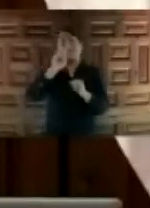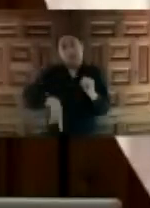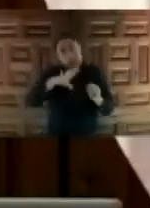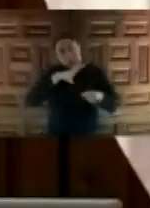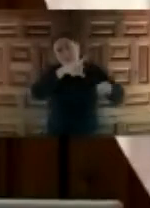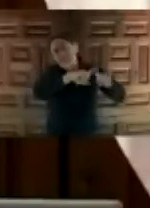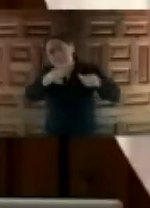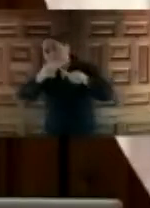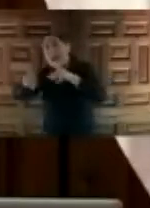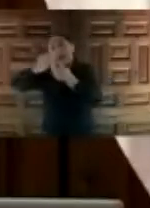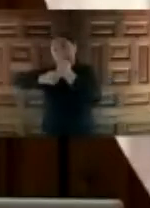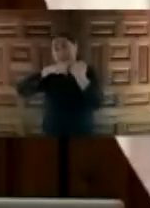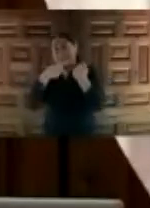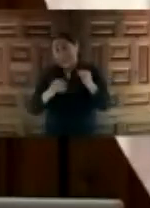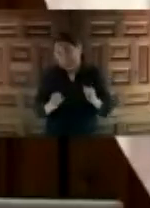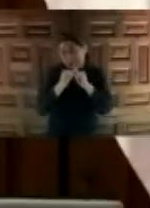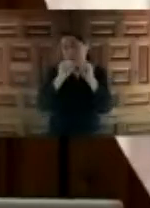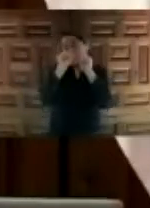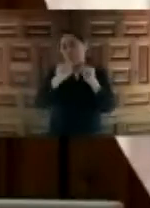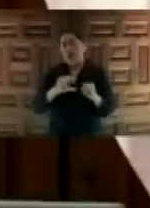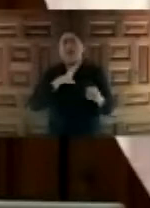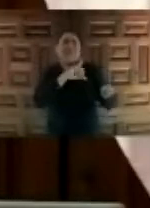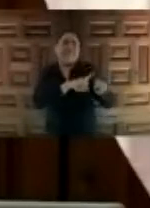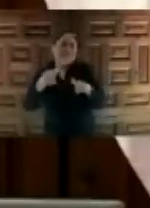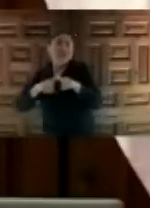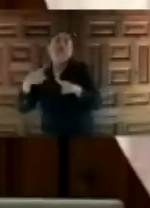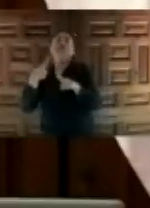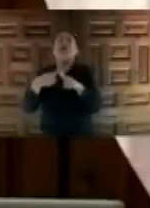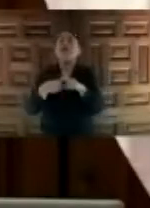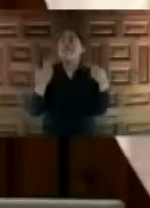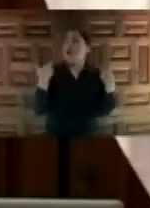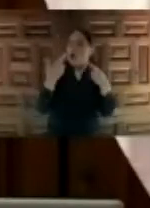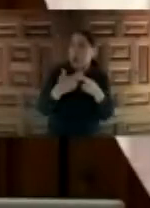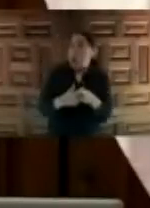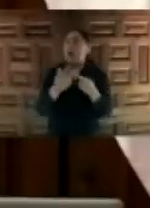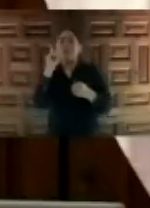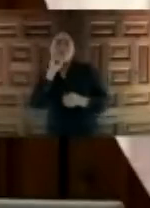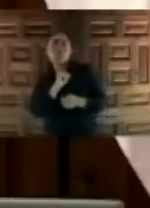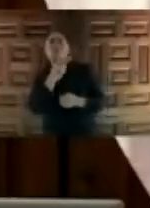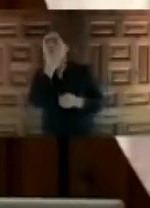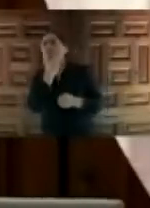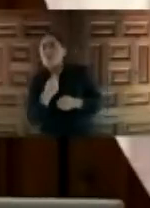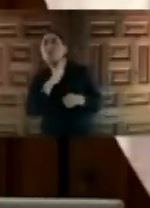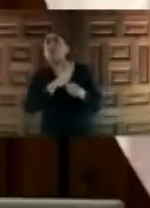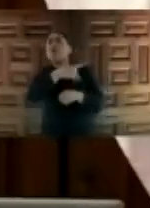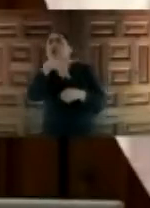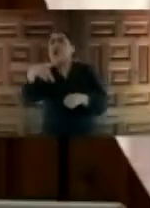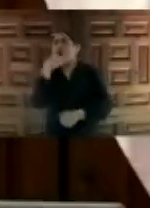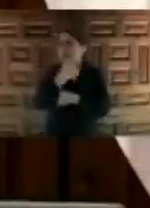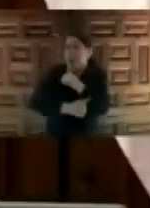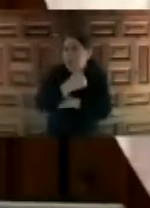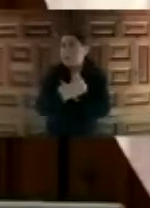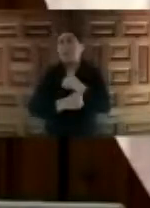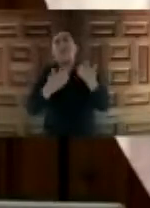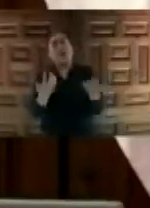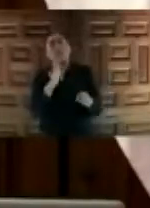de actores dentro de nuestras instituciones y del sistema, en términos de quiénes son los profesores y las profesoras, de cuáles son sus carreras académicas,